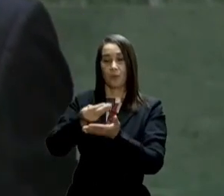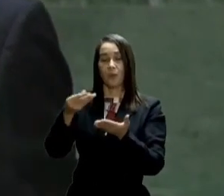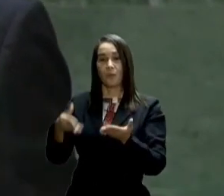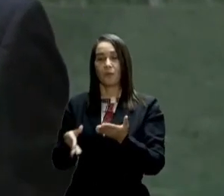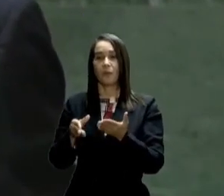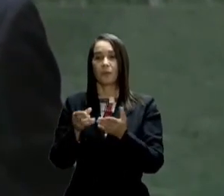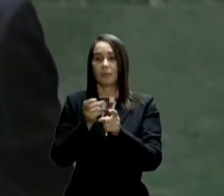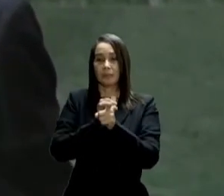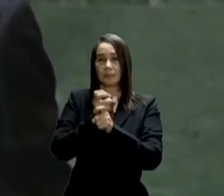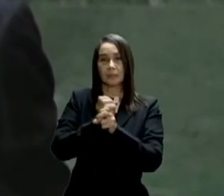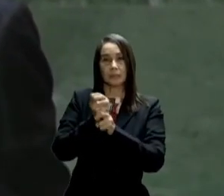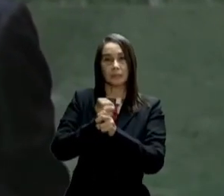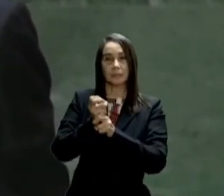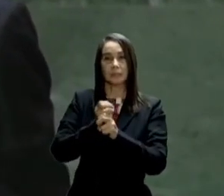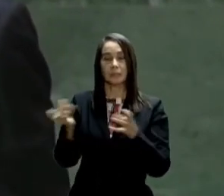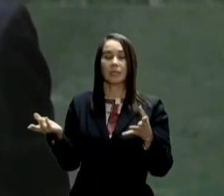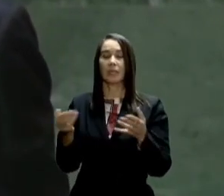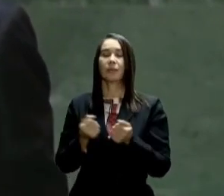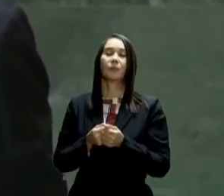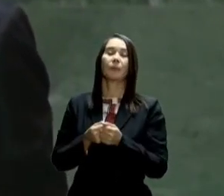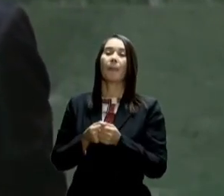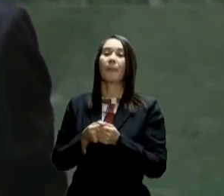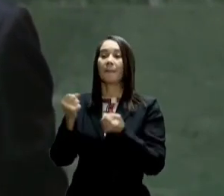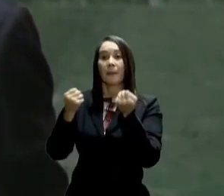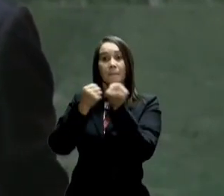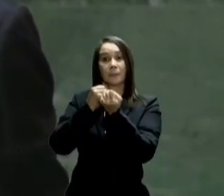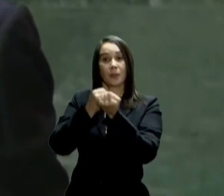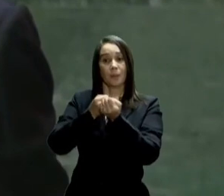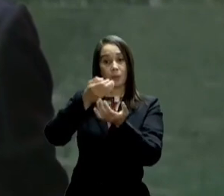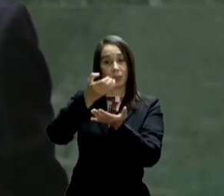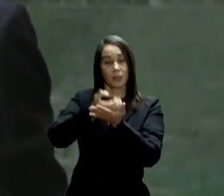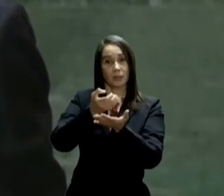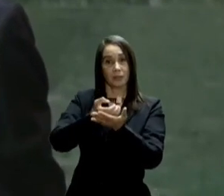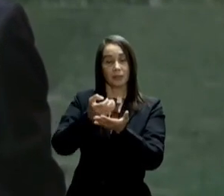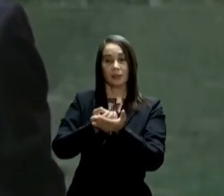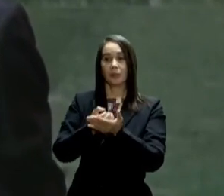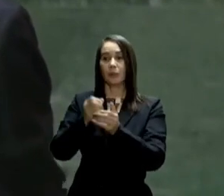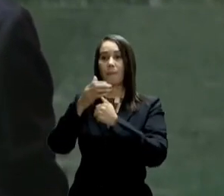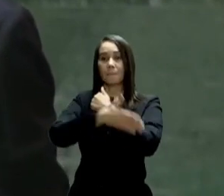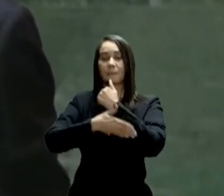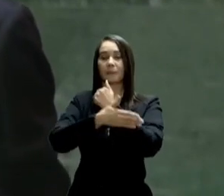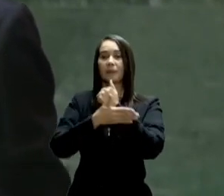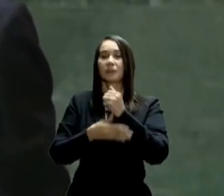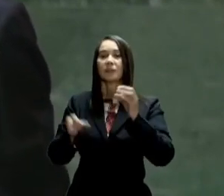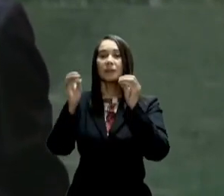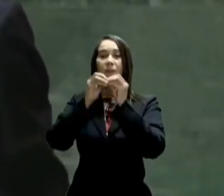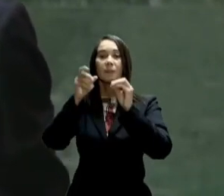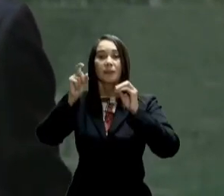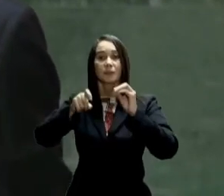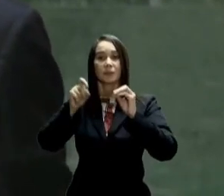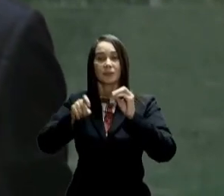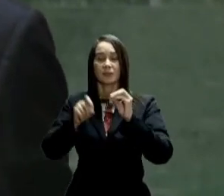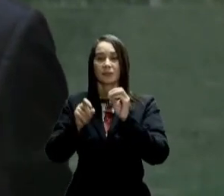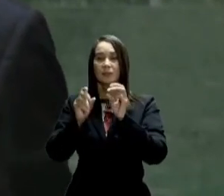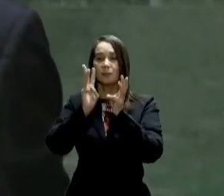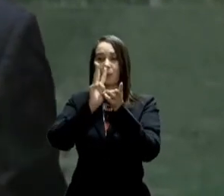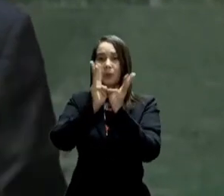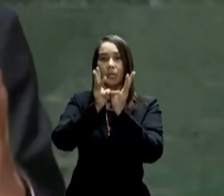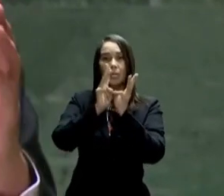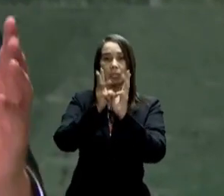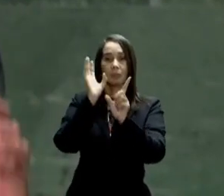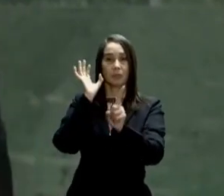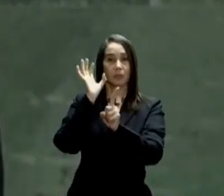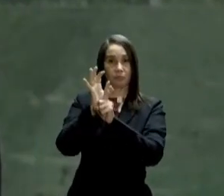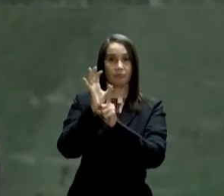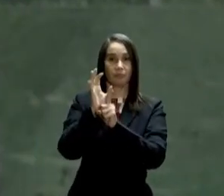y Daños para proporcionar asistencia financiera a las naciones más vulnerables a los efectos del cambio climático.